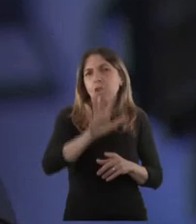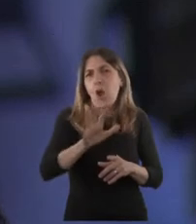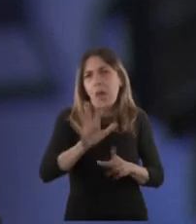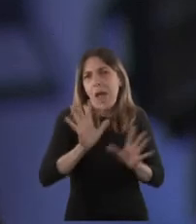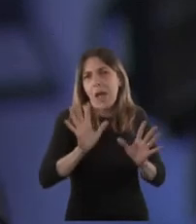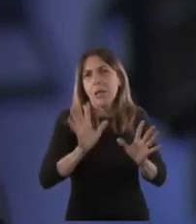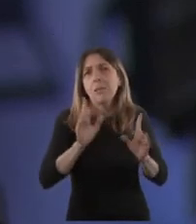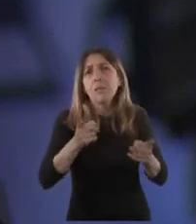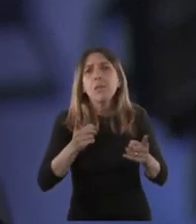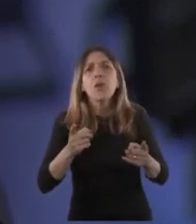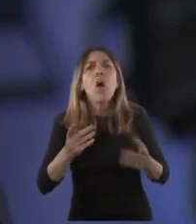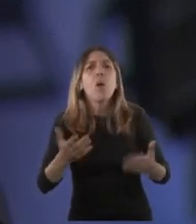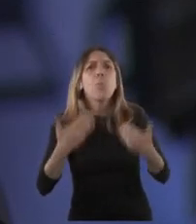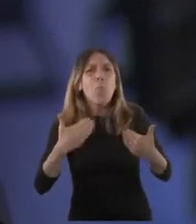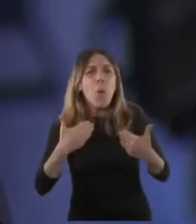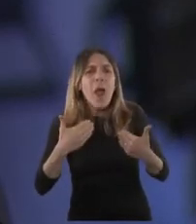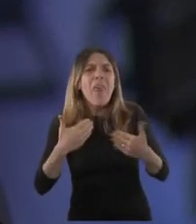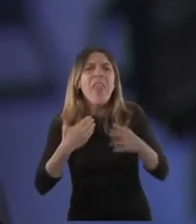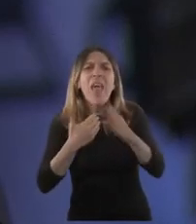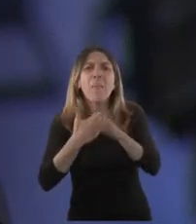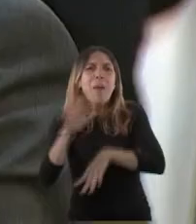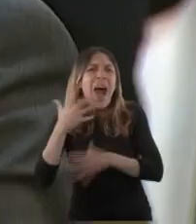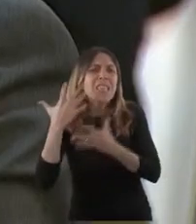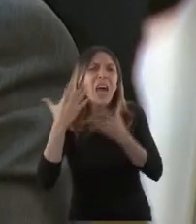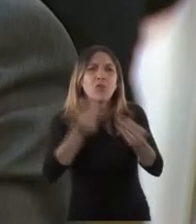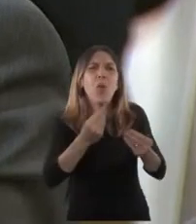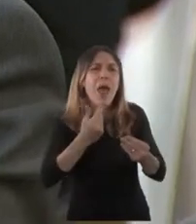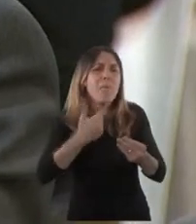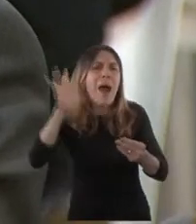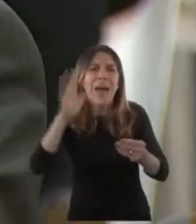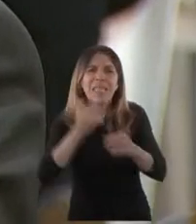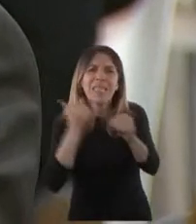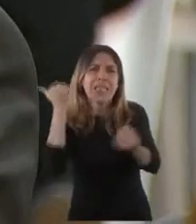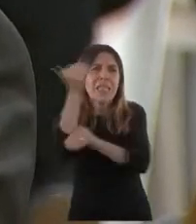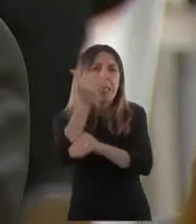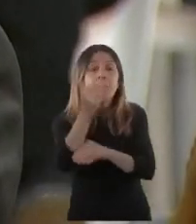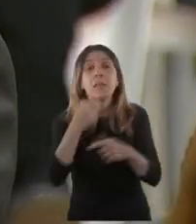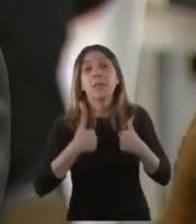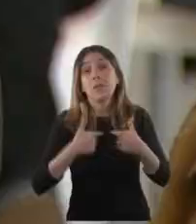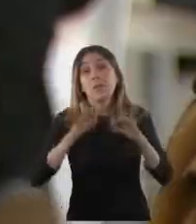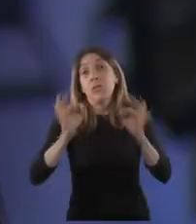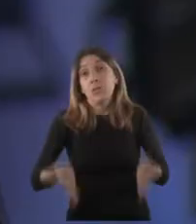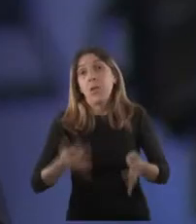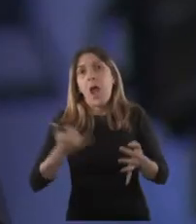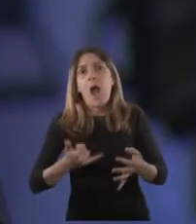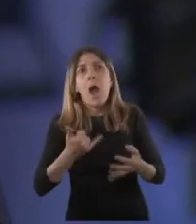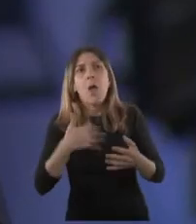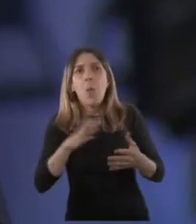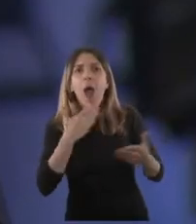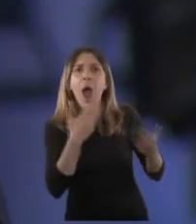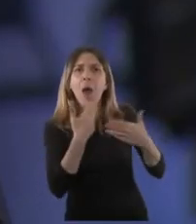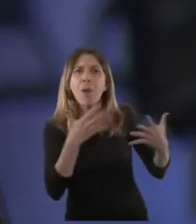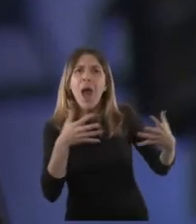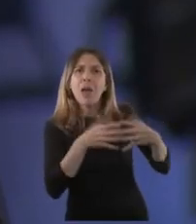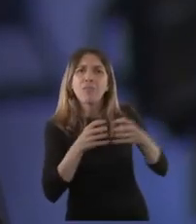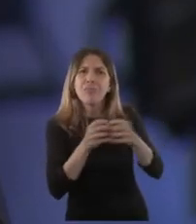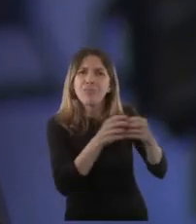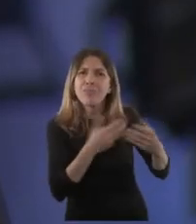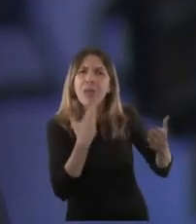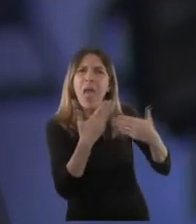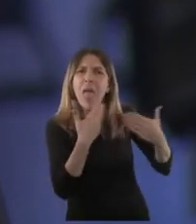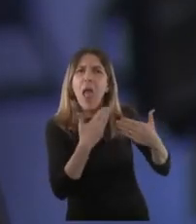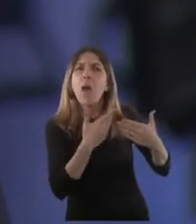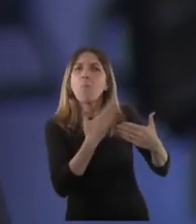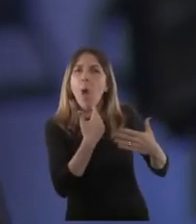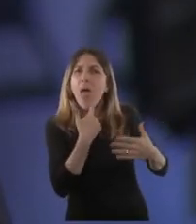lo que puede dar mucho más aún. Y estoy convencido que estas discusiones nos van a llevar a generar las